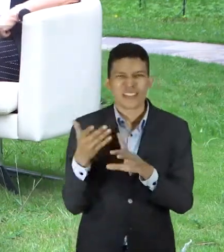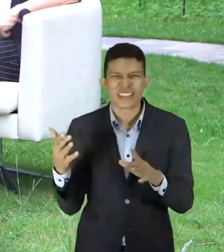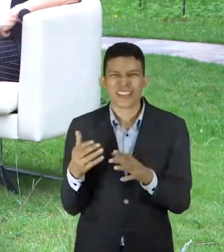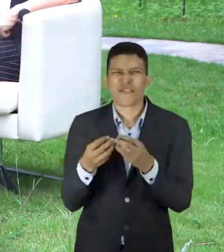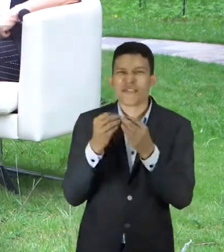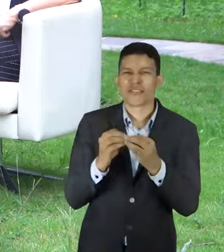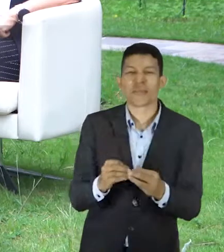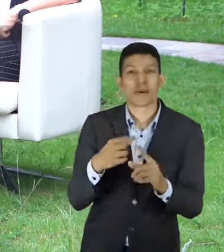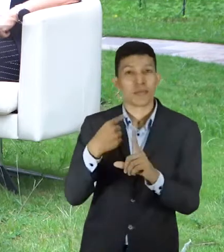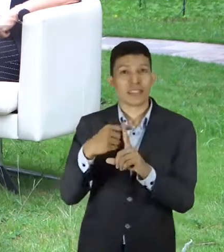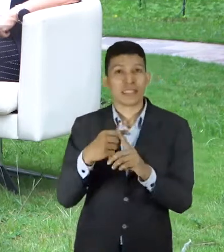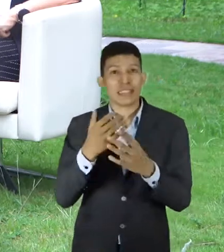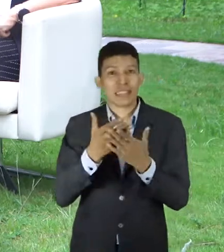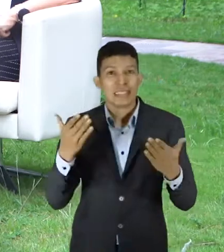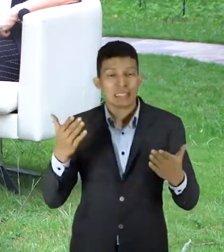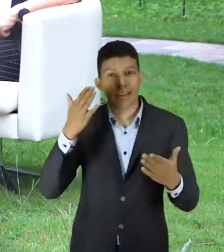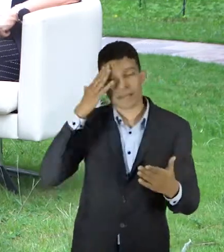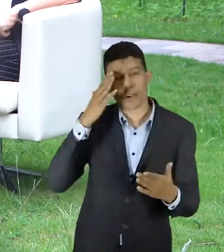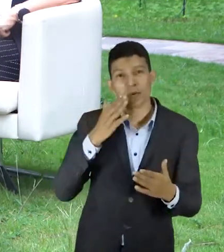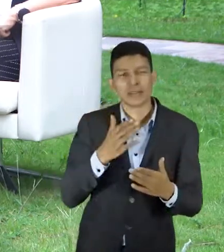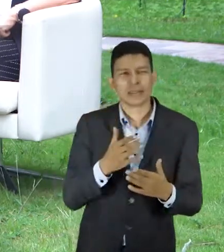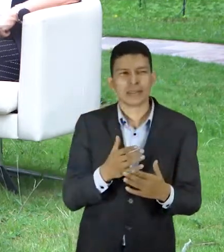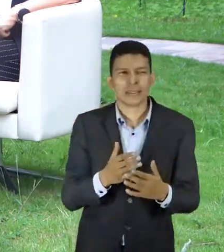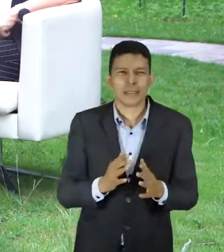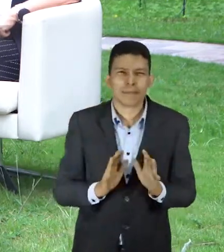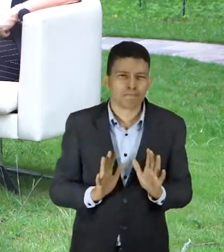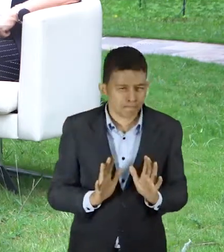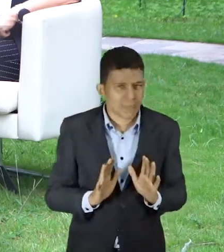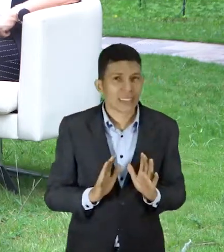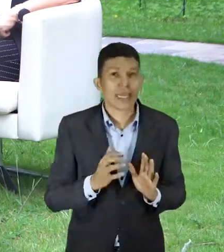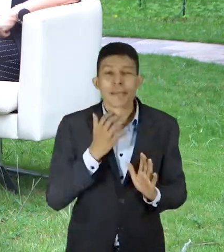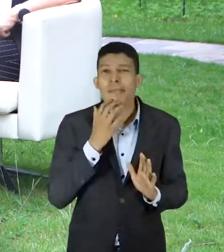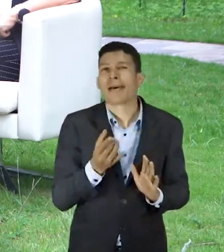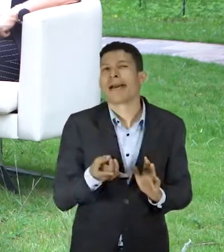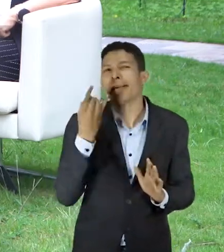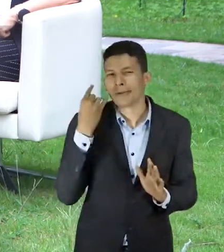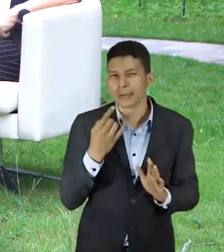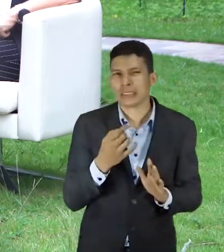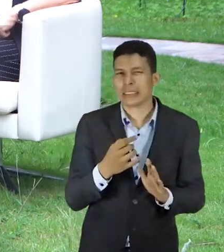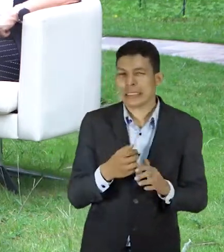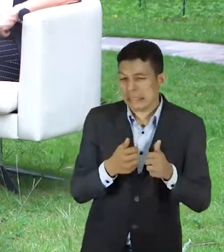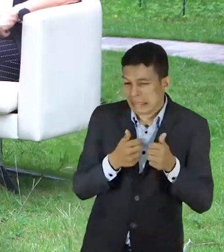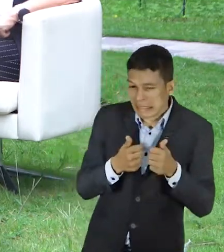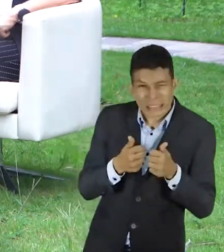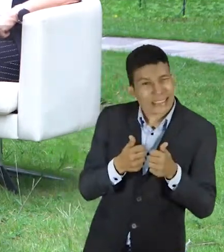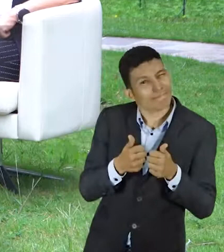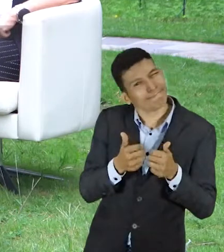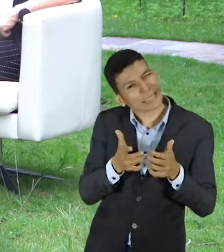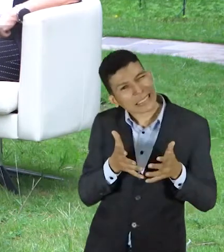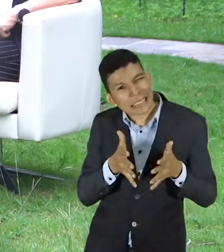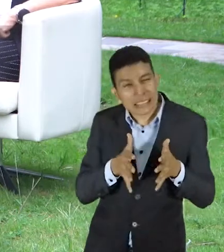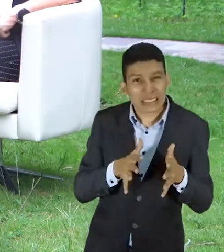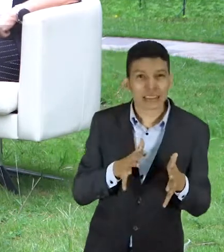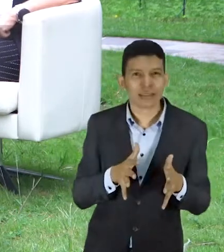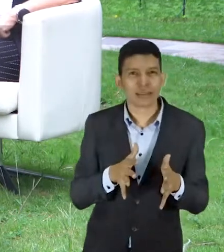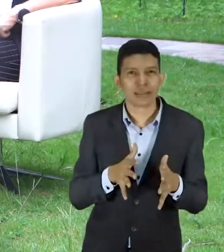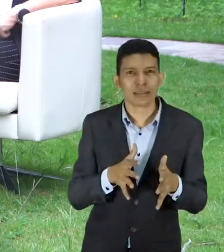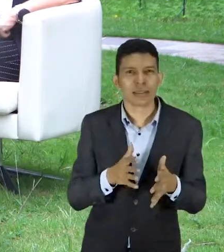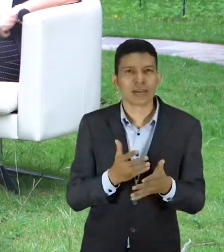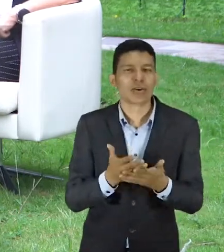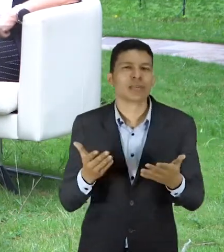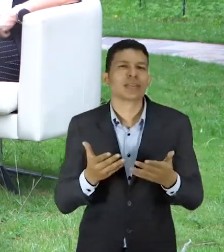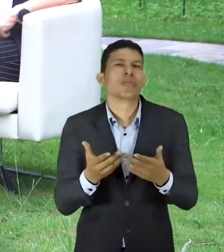el entorno. Yo pienso que cuando uno está en el proceso de quimioterapia,